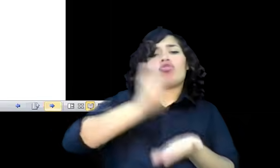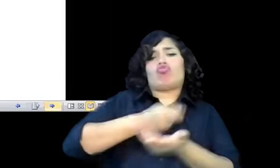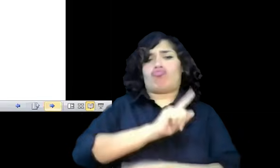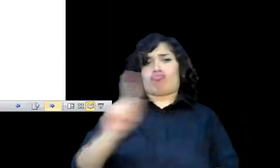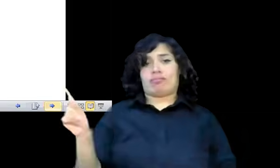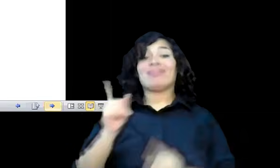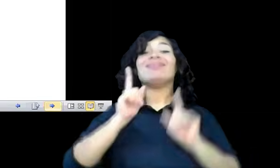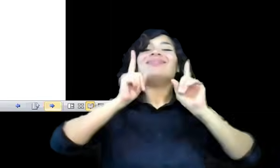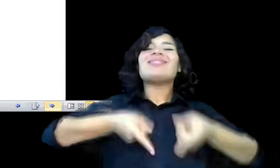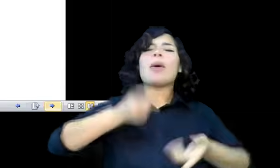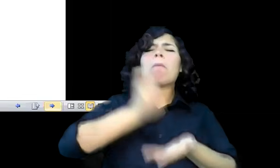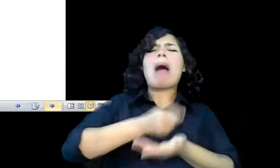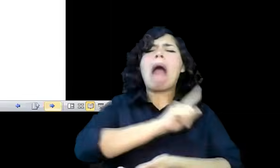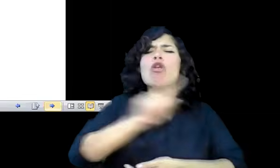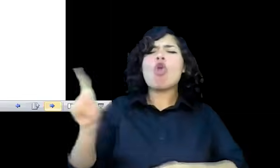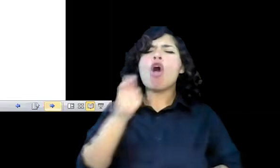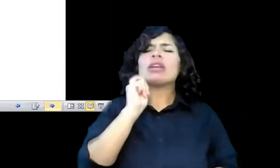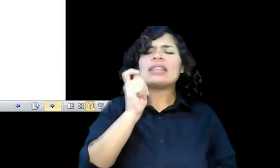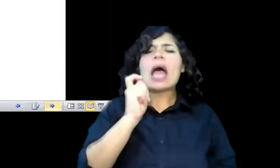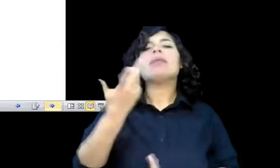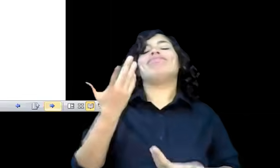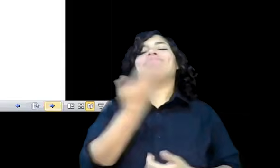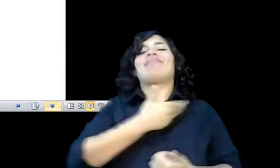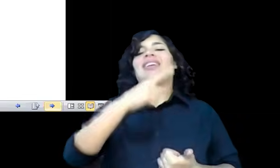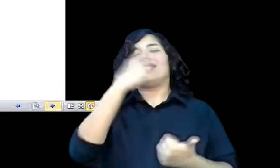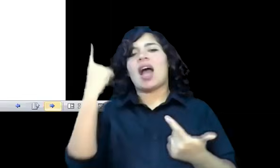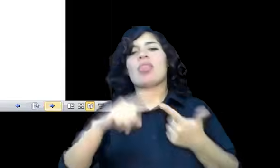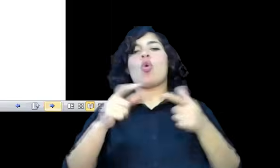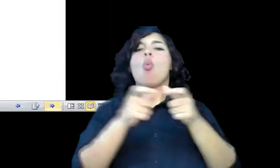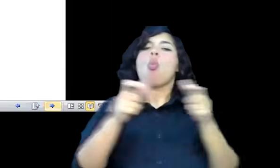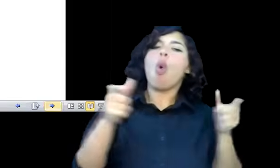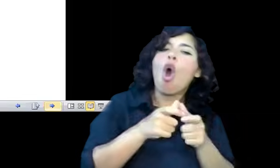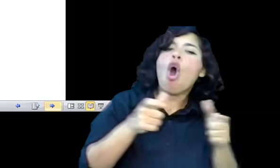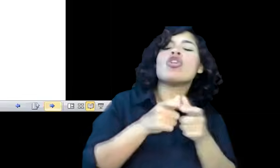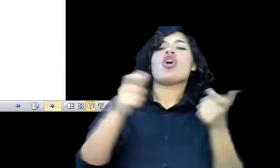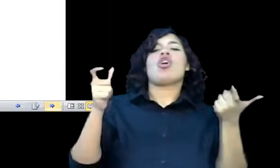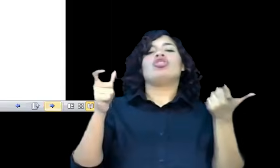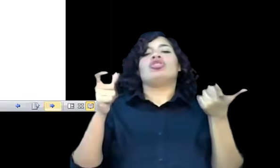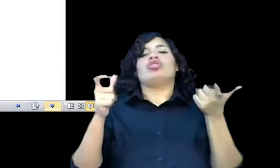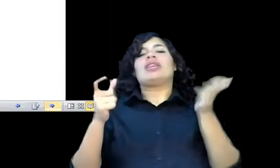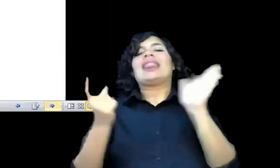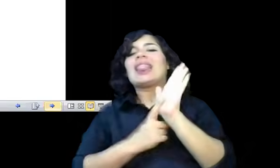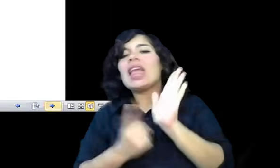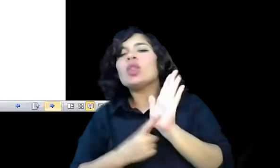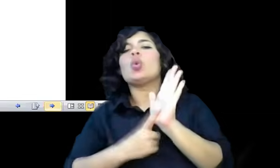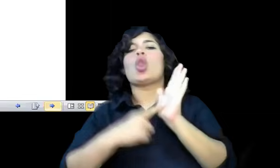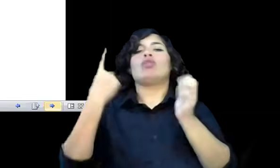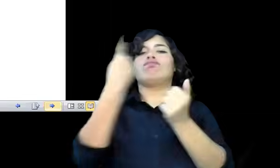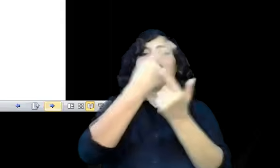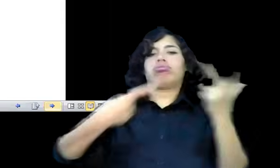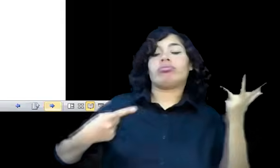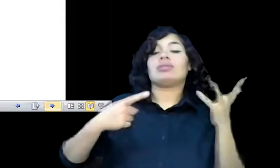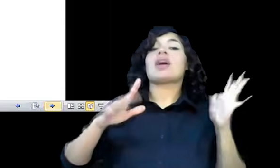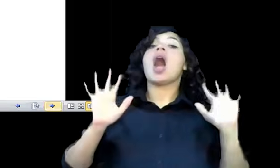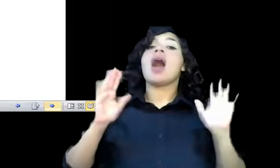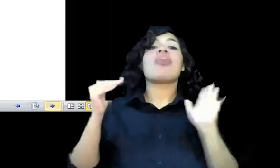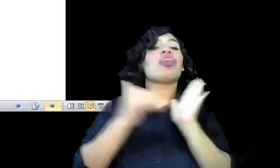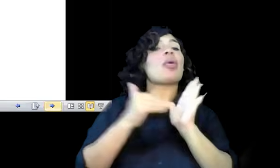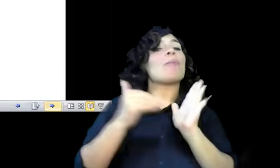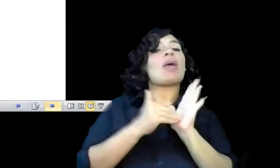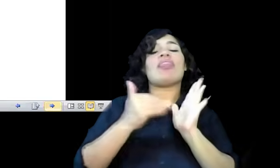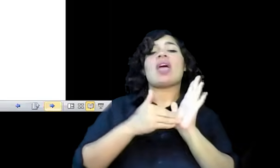También van a estar exentos todo lo que son los empréstitos estatales, bonos, letras, títulos, siempre y cuando los imita el Estado